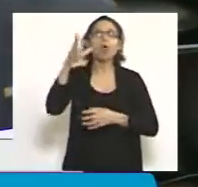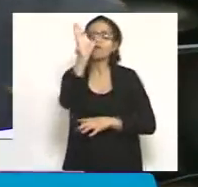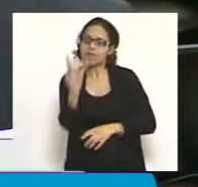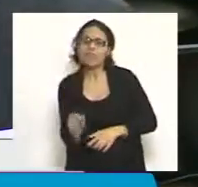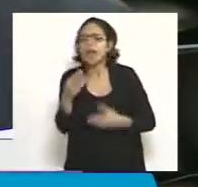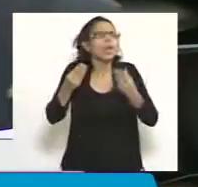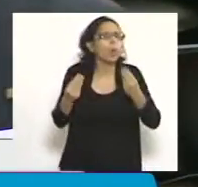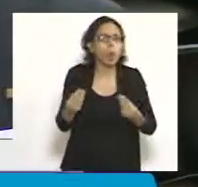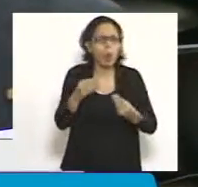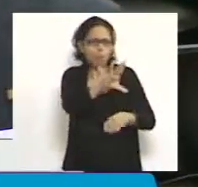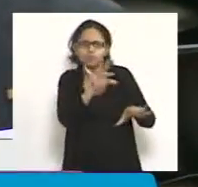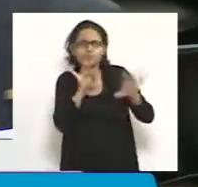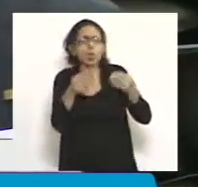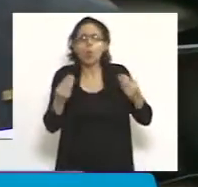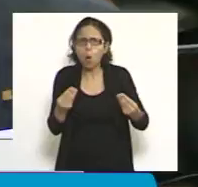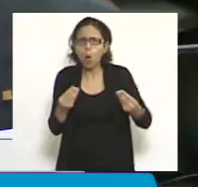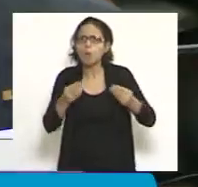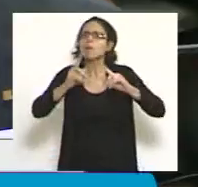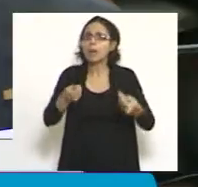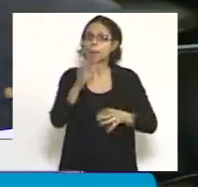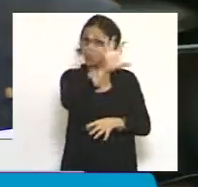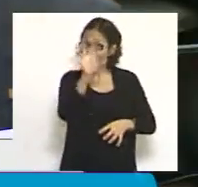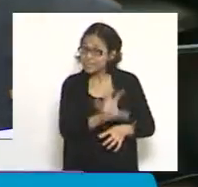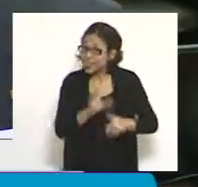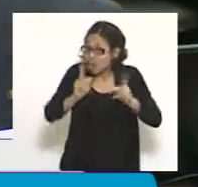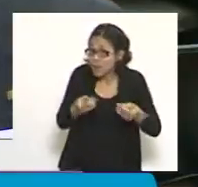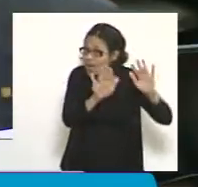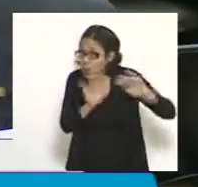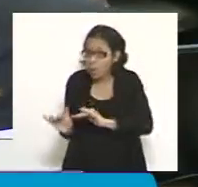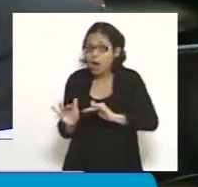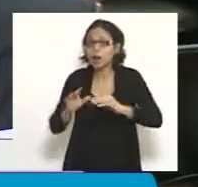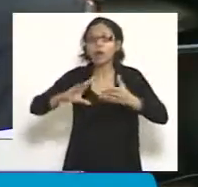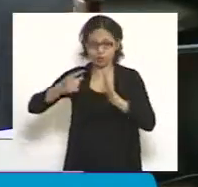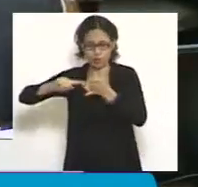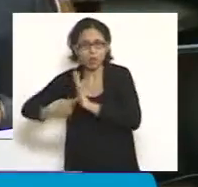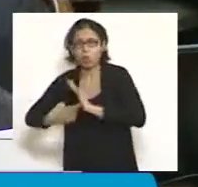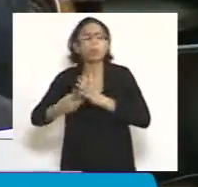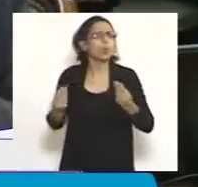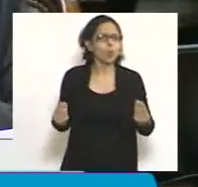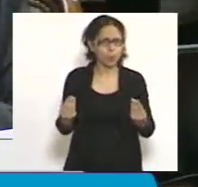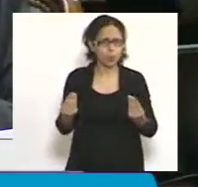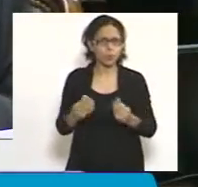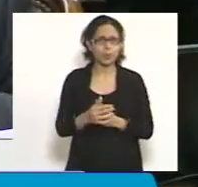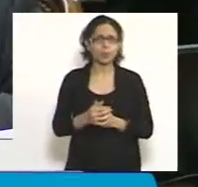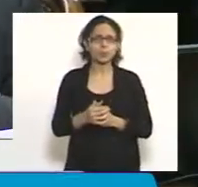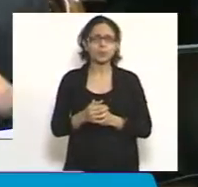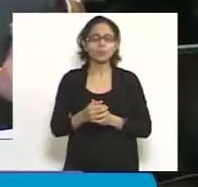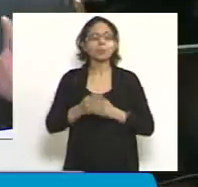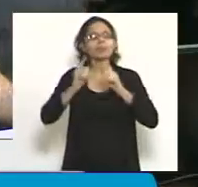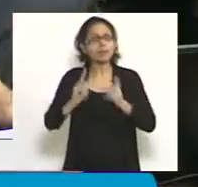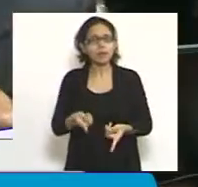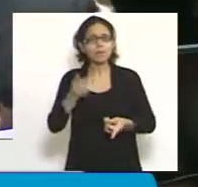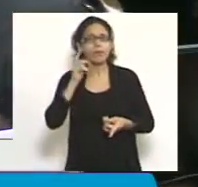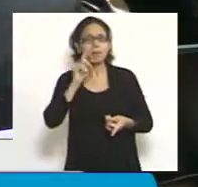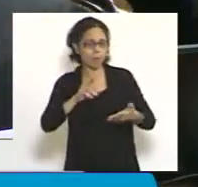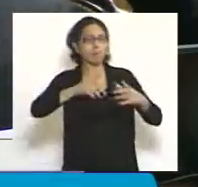que también este régimen se aplica para los fueros provinciales y para el fuero ordinario de la Ciudad Autónoma de Buenos Aires. También vemos que en